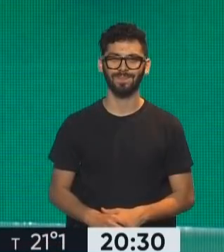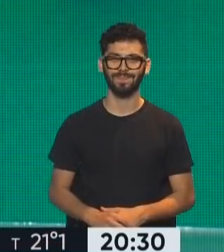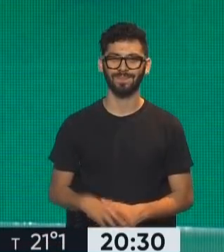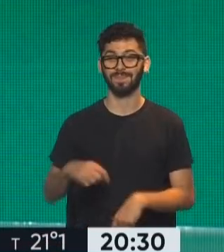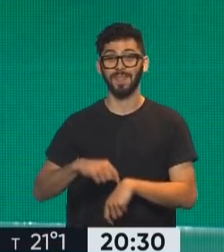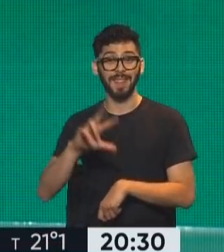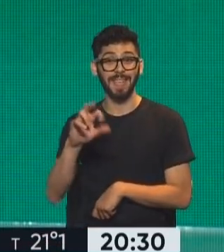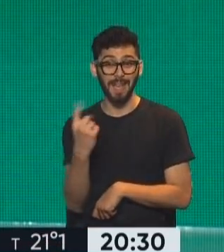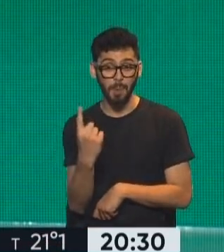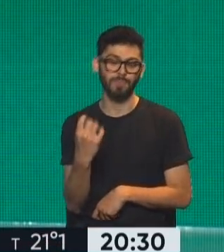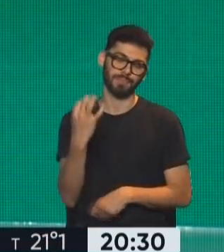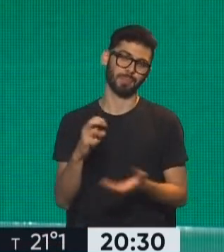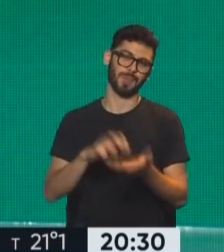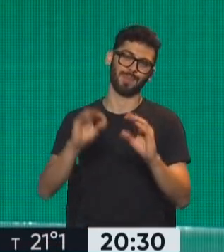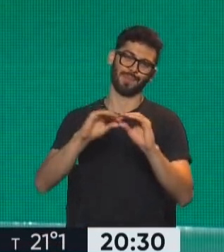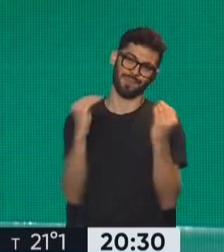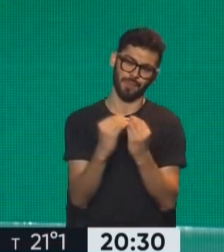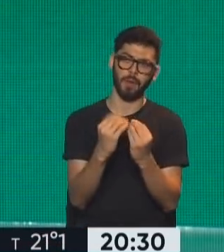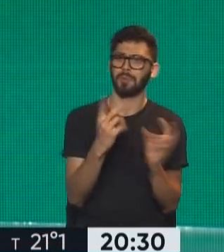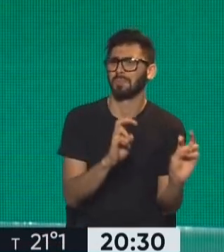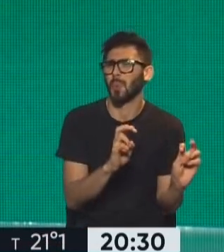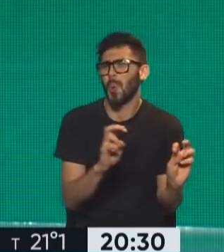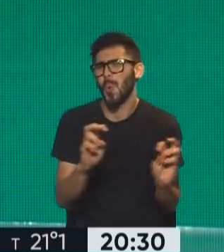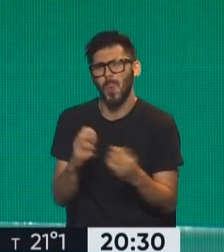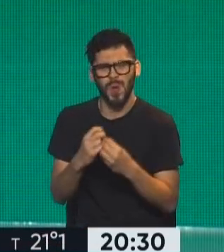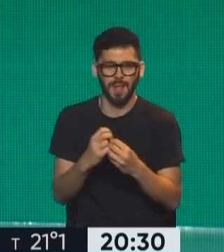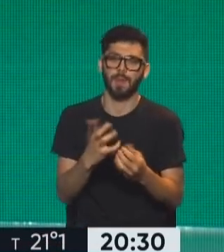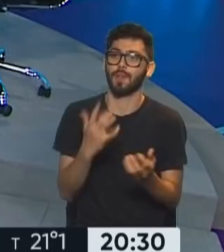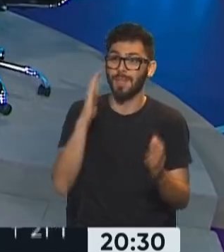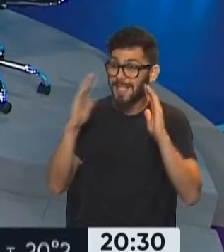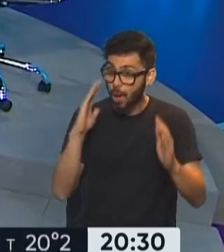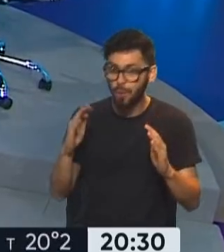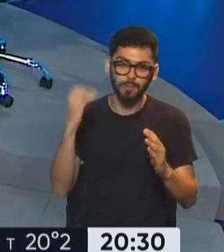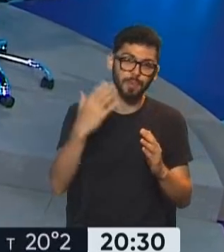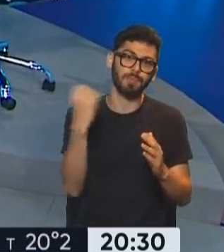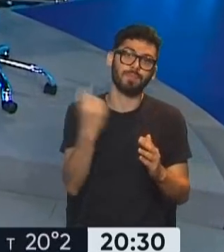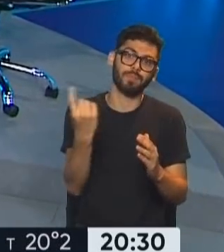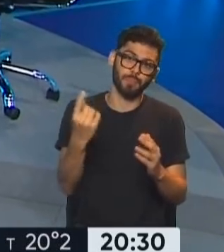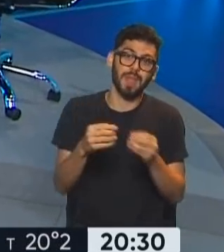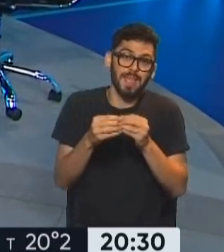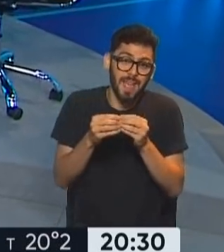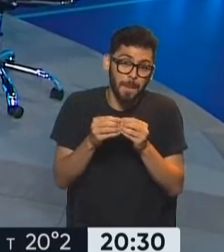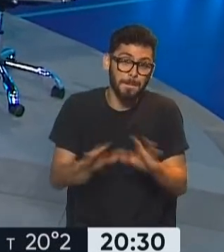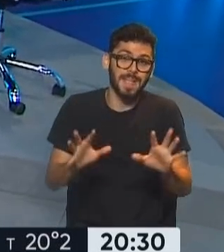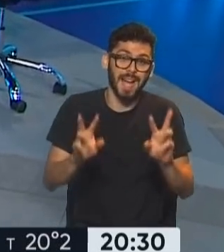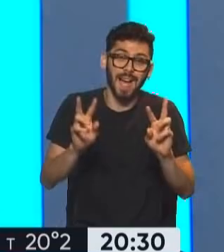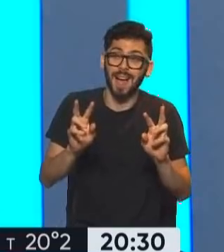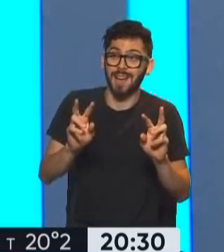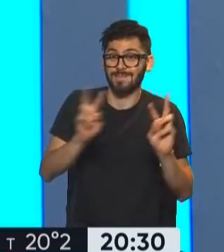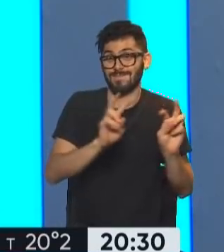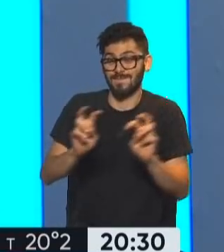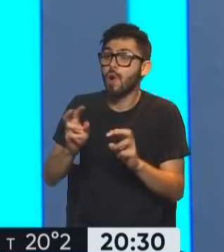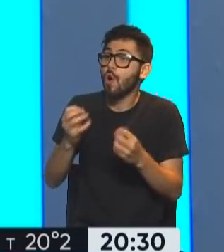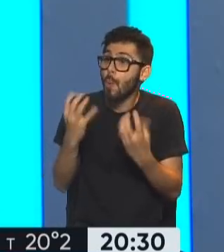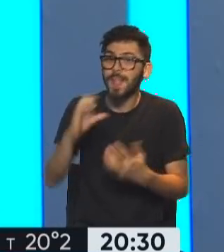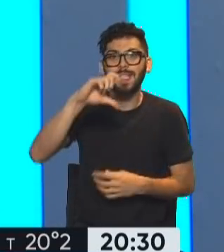Tenemos media hora para hacer este cierre de edición y tenemos un montón de temas, así que voy a saludar a la mesa y rápidamente nos metemos en esa agenda. ¿Cómo estás, Carmela?